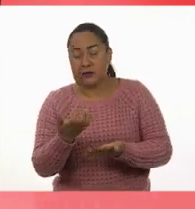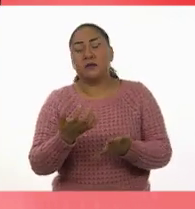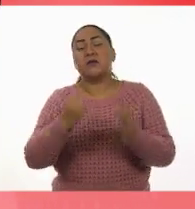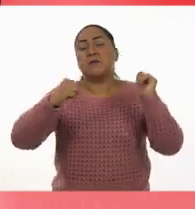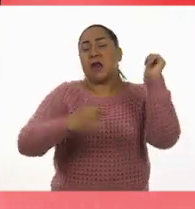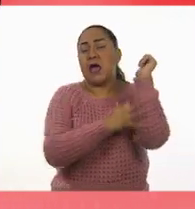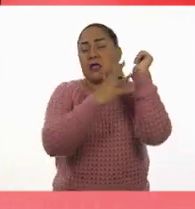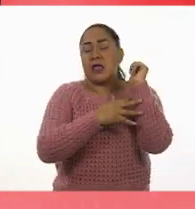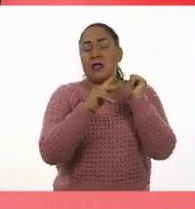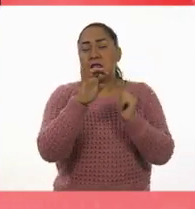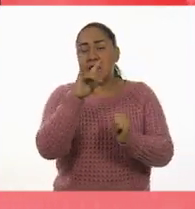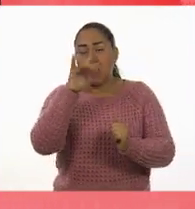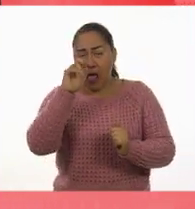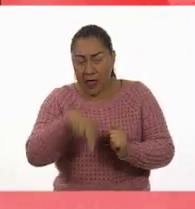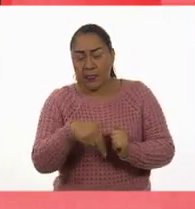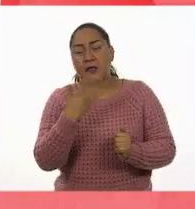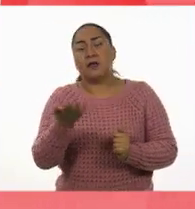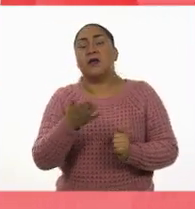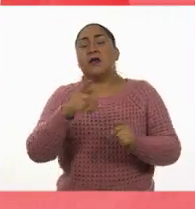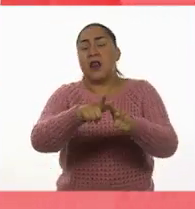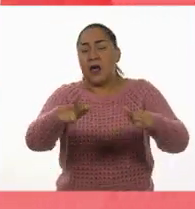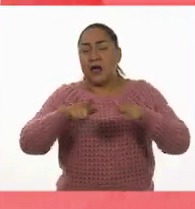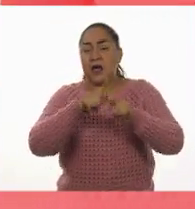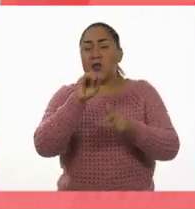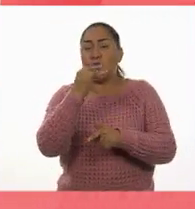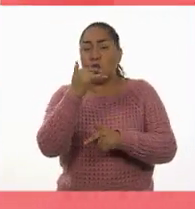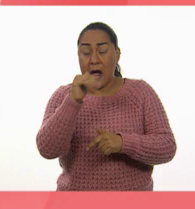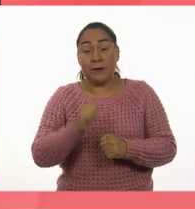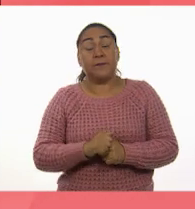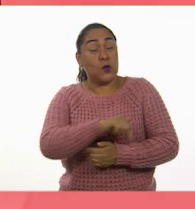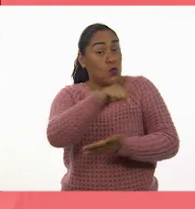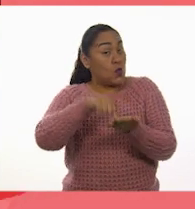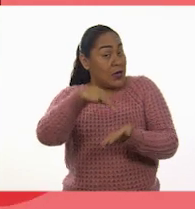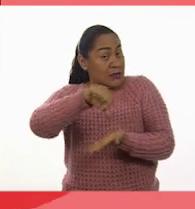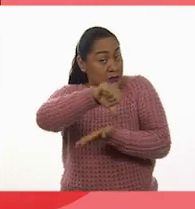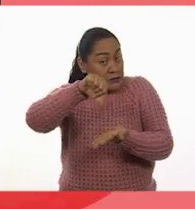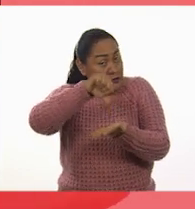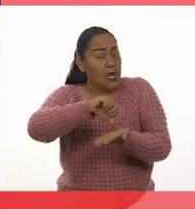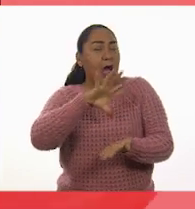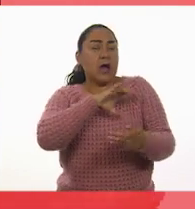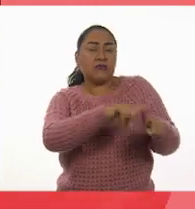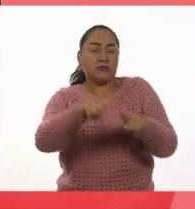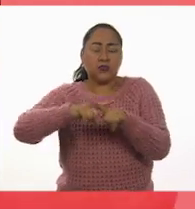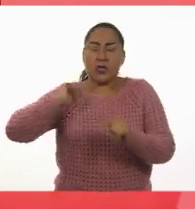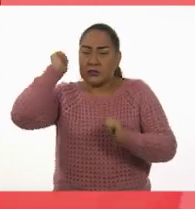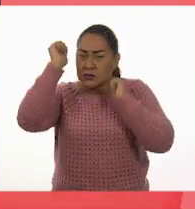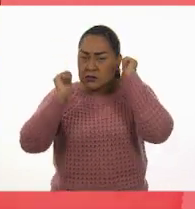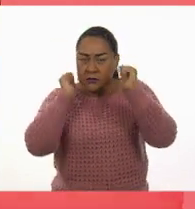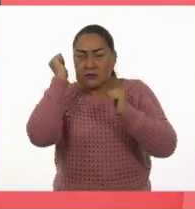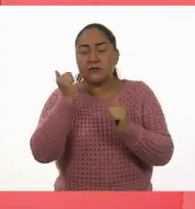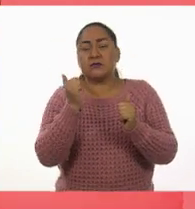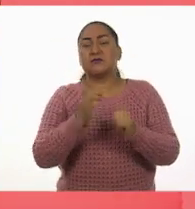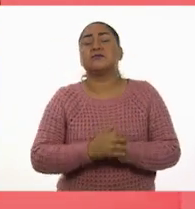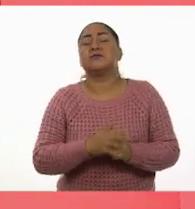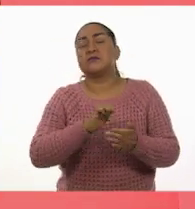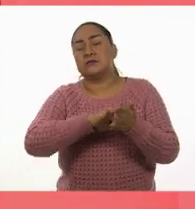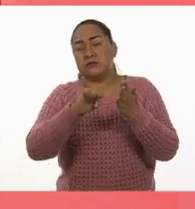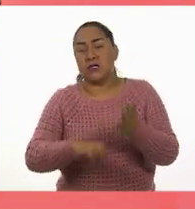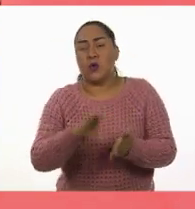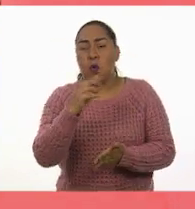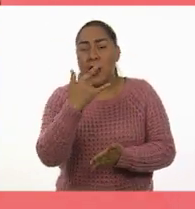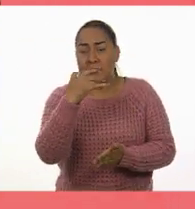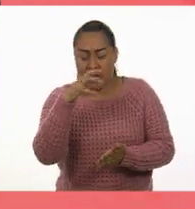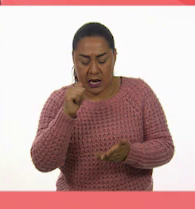de Tetitlán y la Laguna de Coyuca. En la zona centro, destacan zonas arqueológicas como la Organera Xochipala